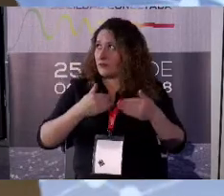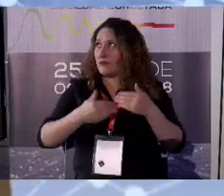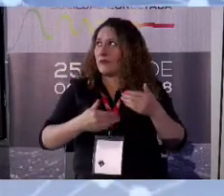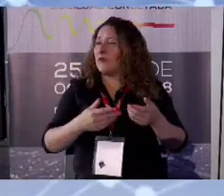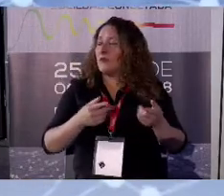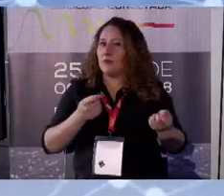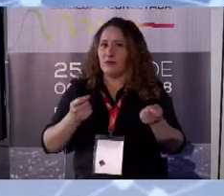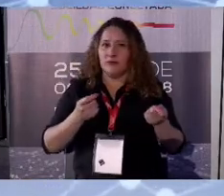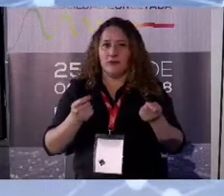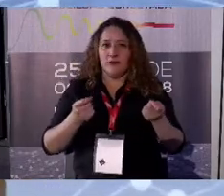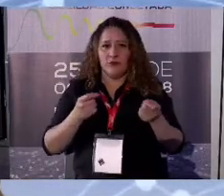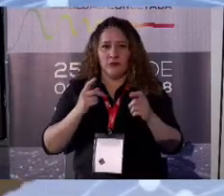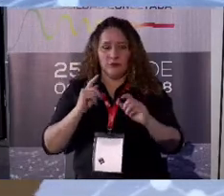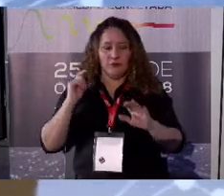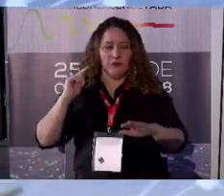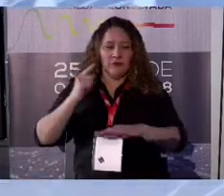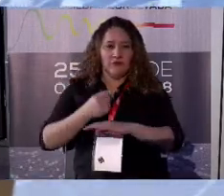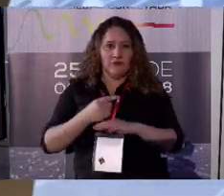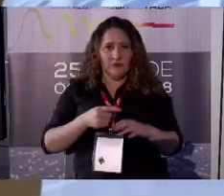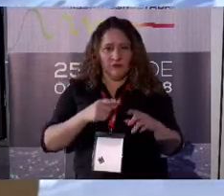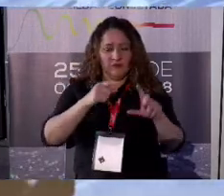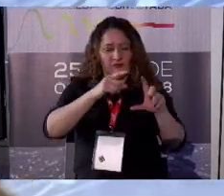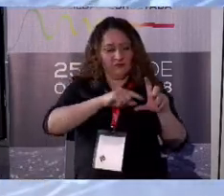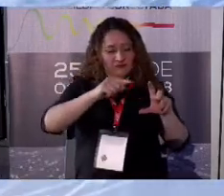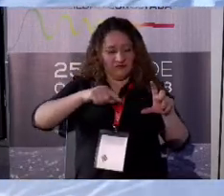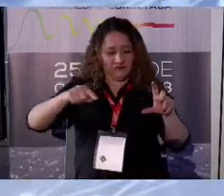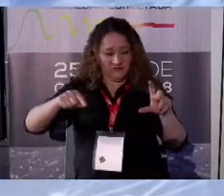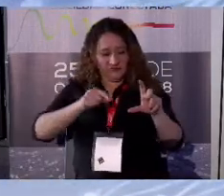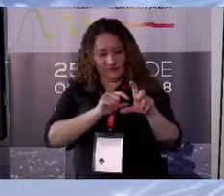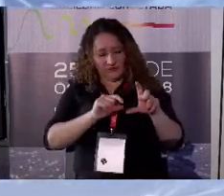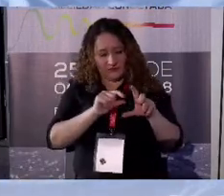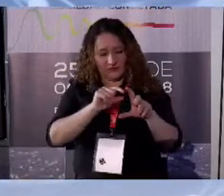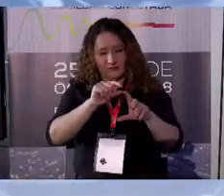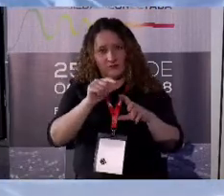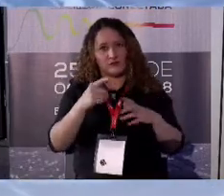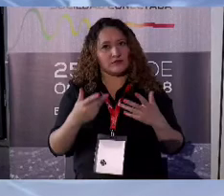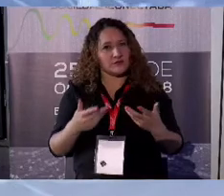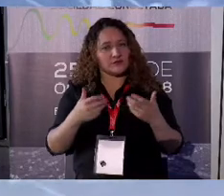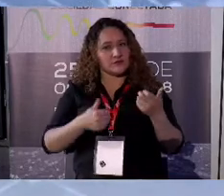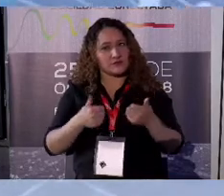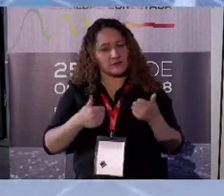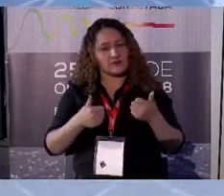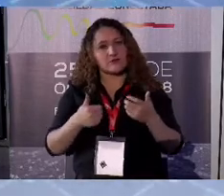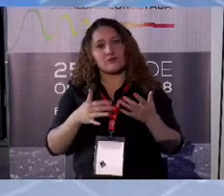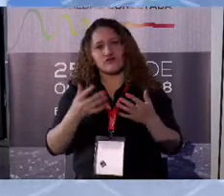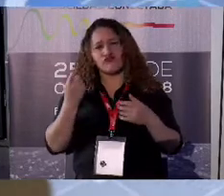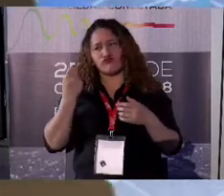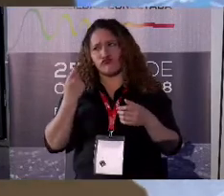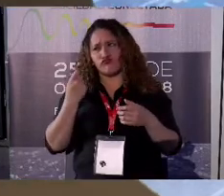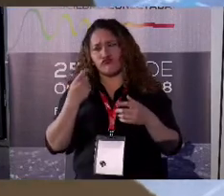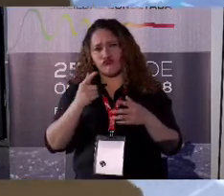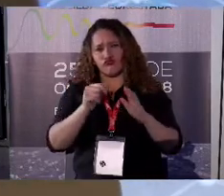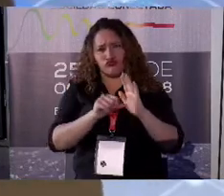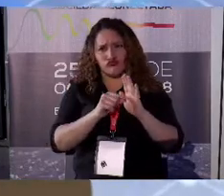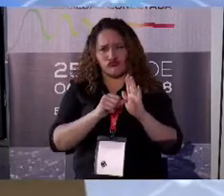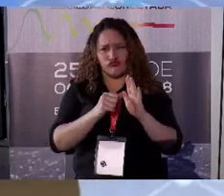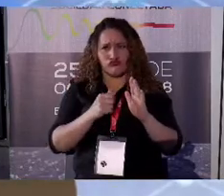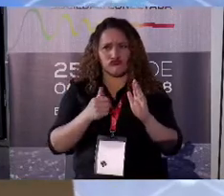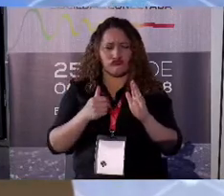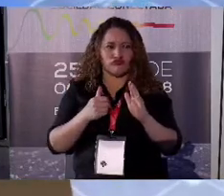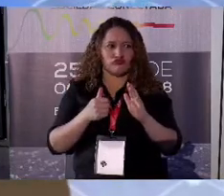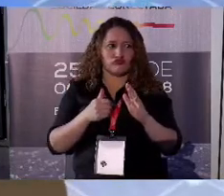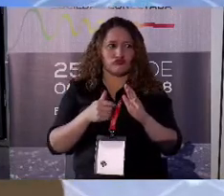de asignación de espectro para lograr beneficios sociales? Y en reciente artículo, y para terminar ya